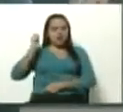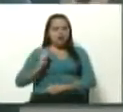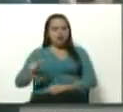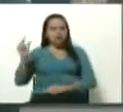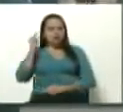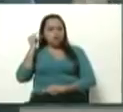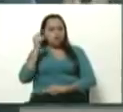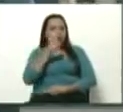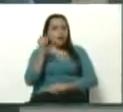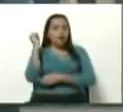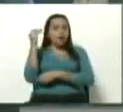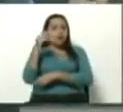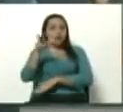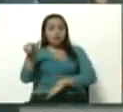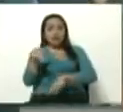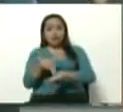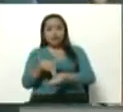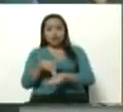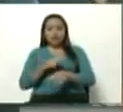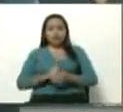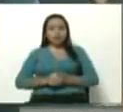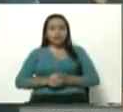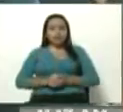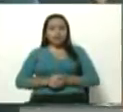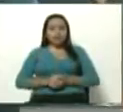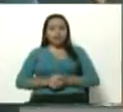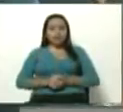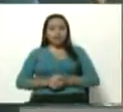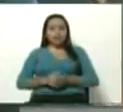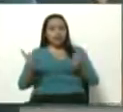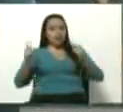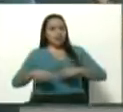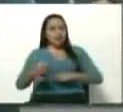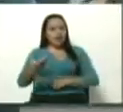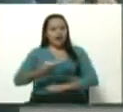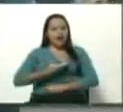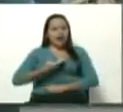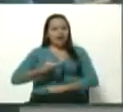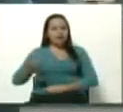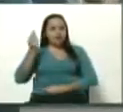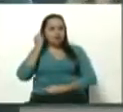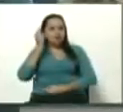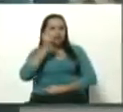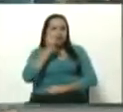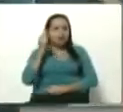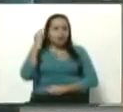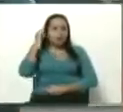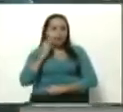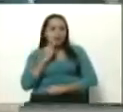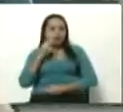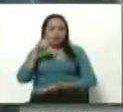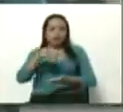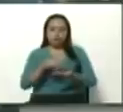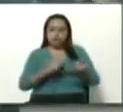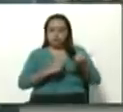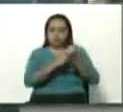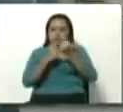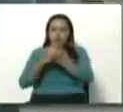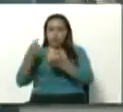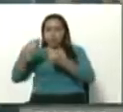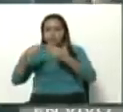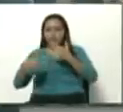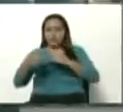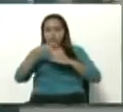diputadas de la Asamblea Nacional, así como también alcaldes y alcaldesas bolivarianas de los